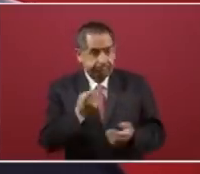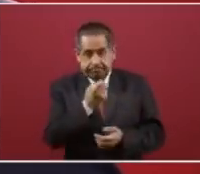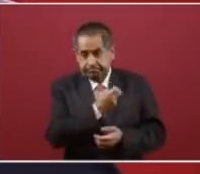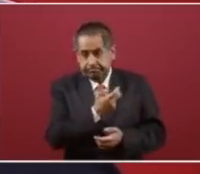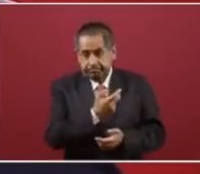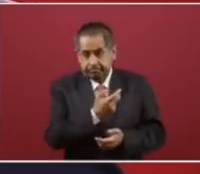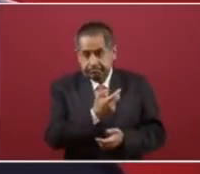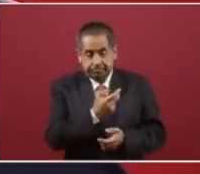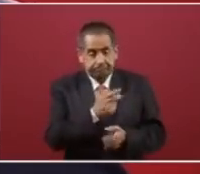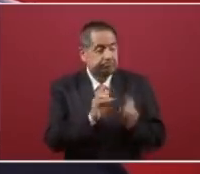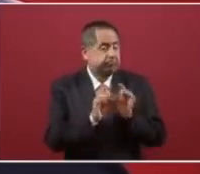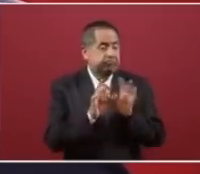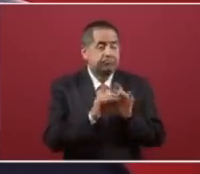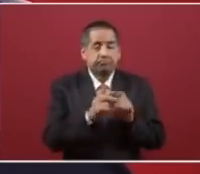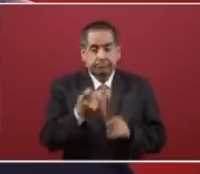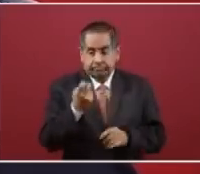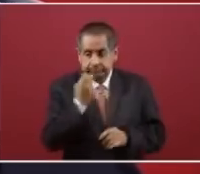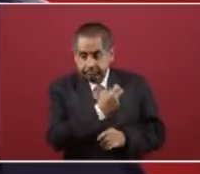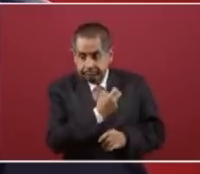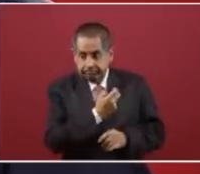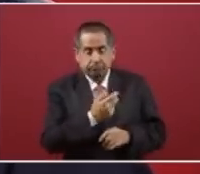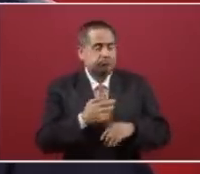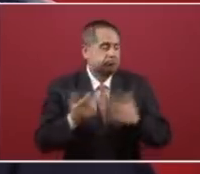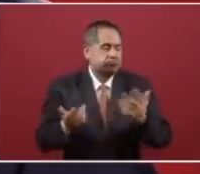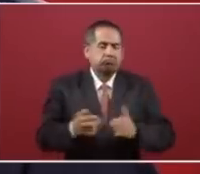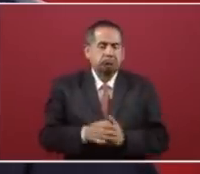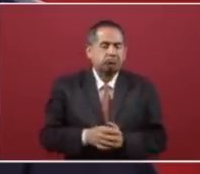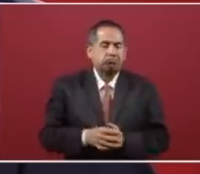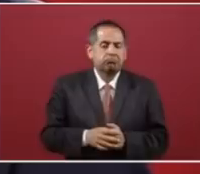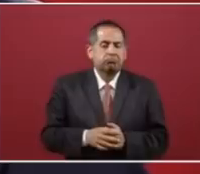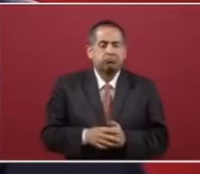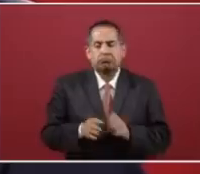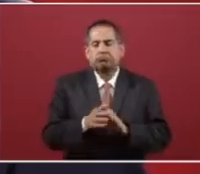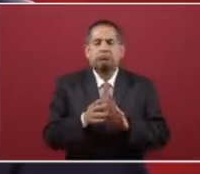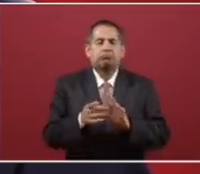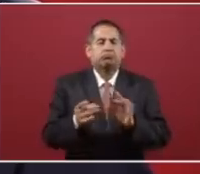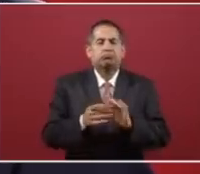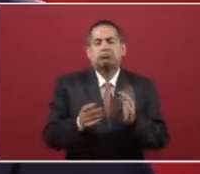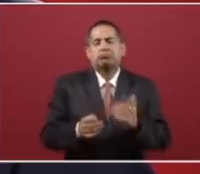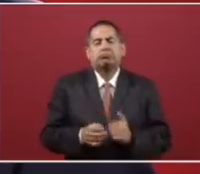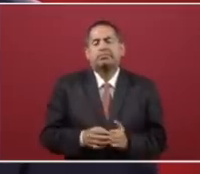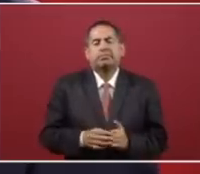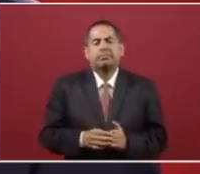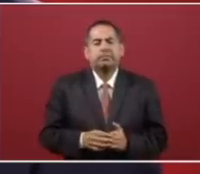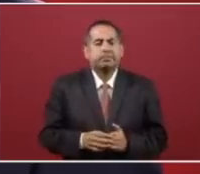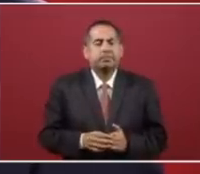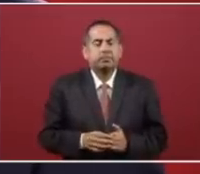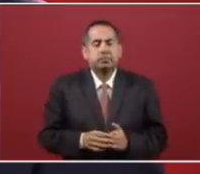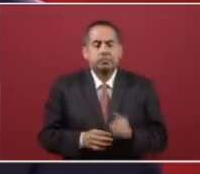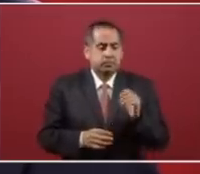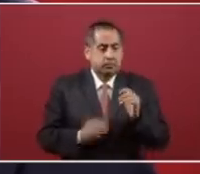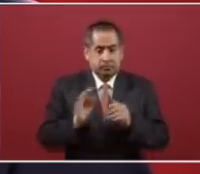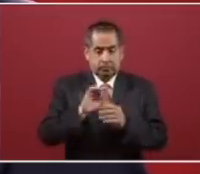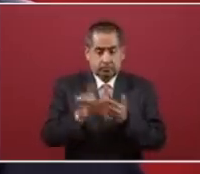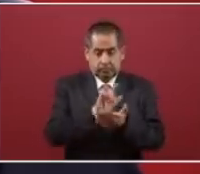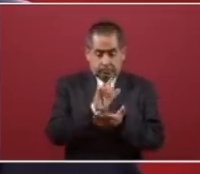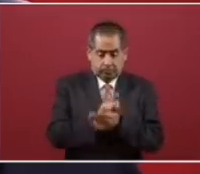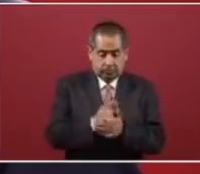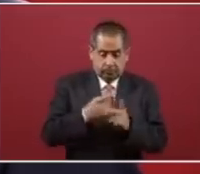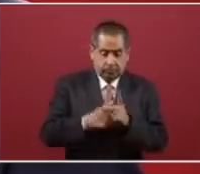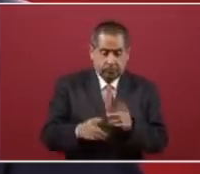estos casos una vez pues está en vigor